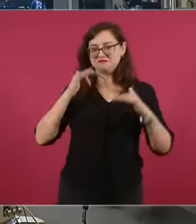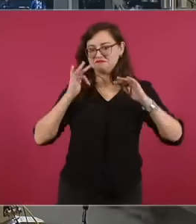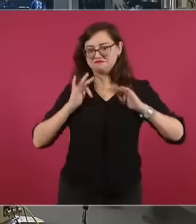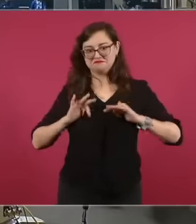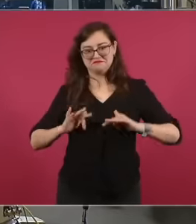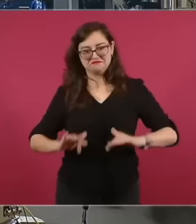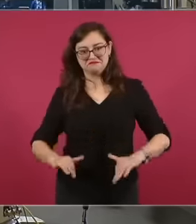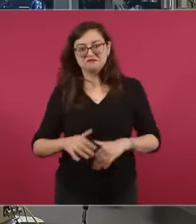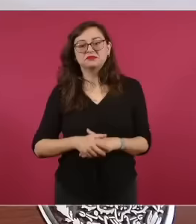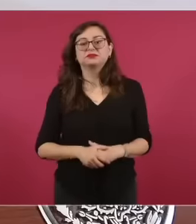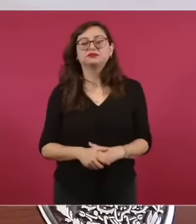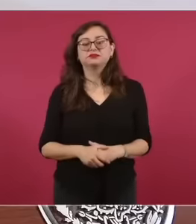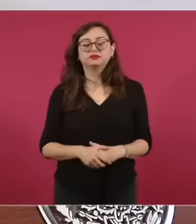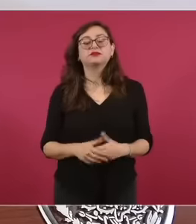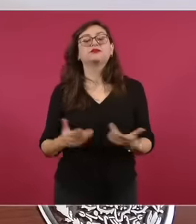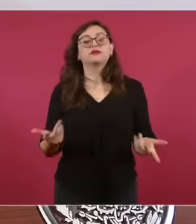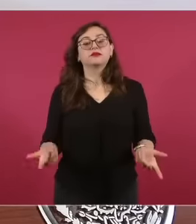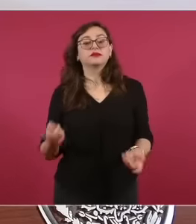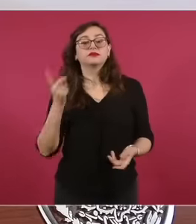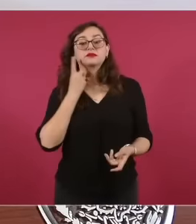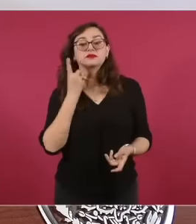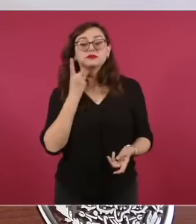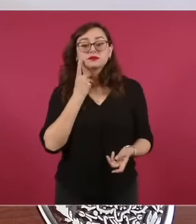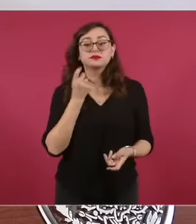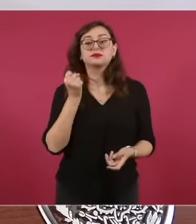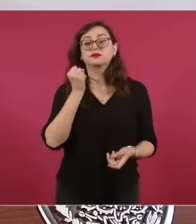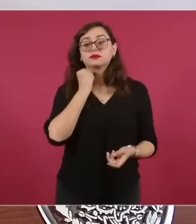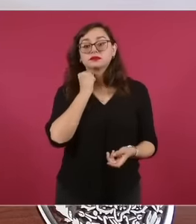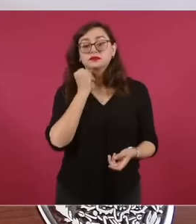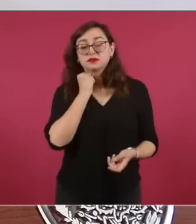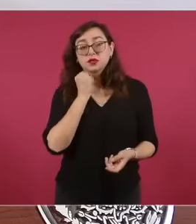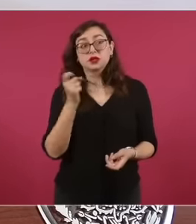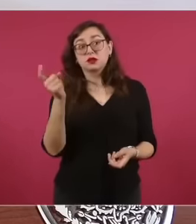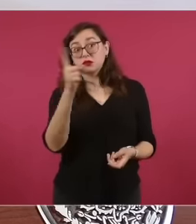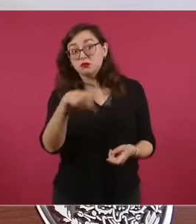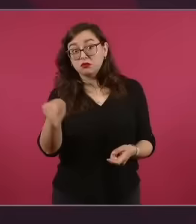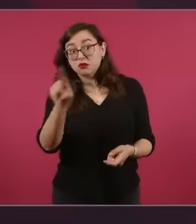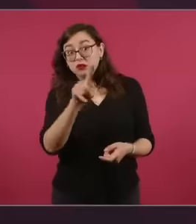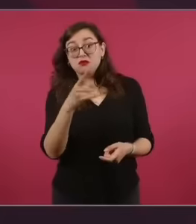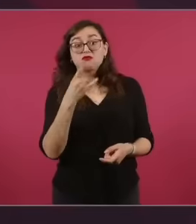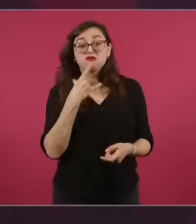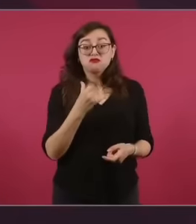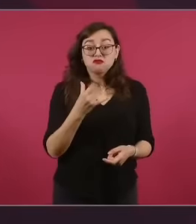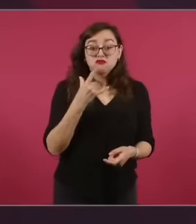felicito a los legisladores que